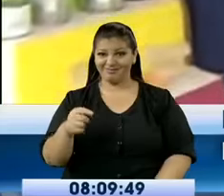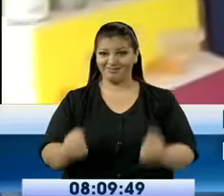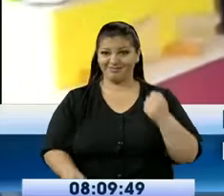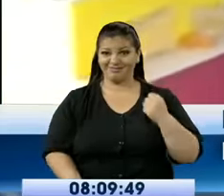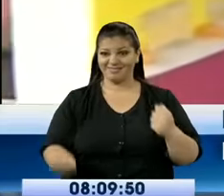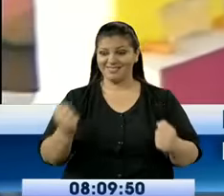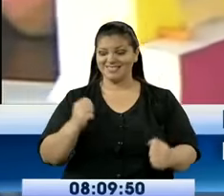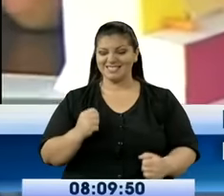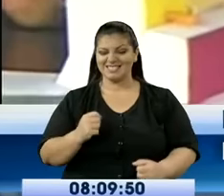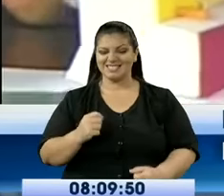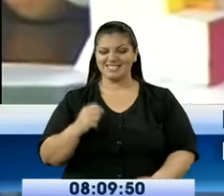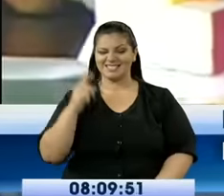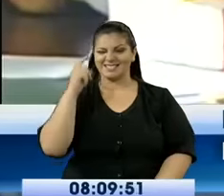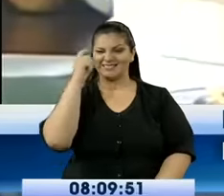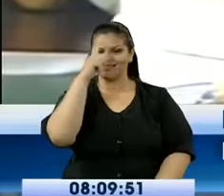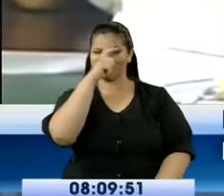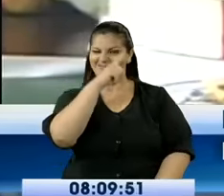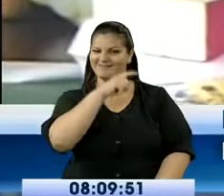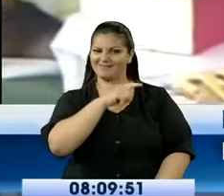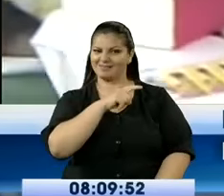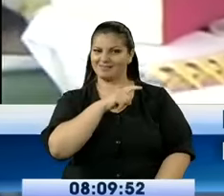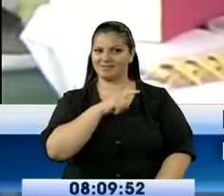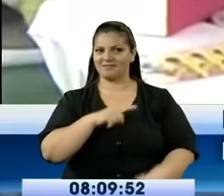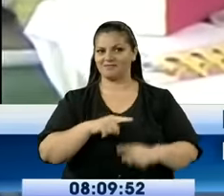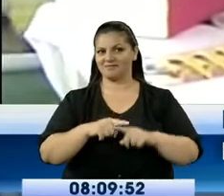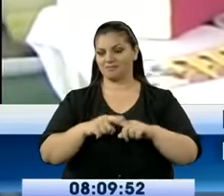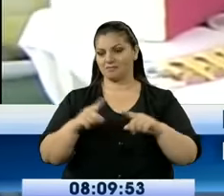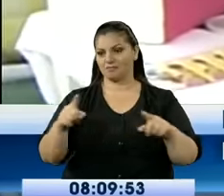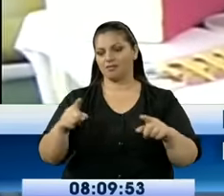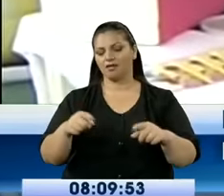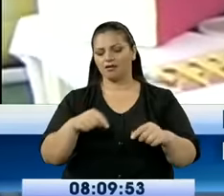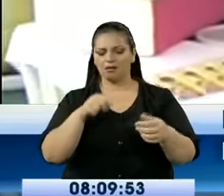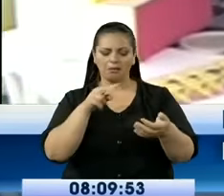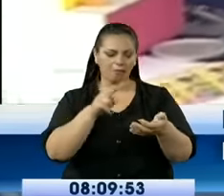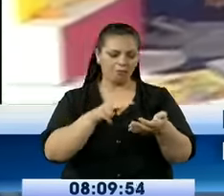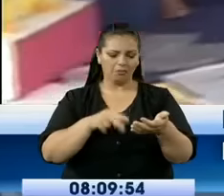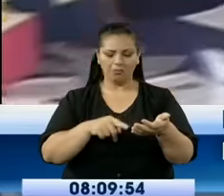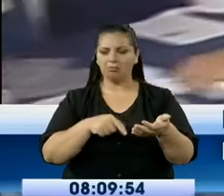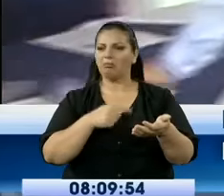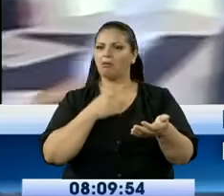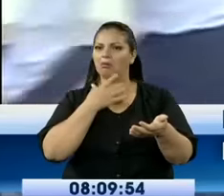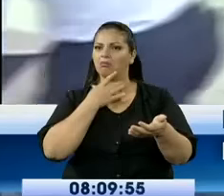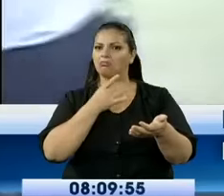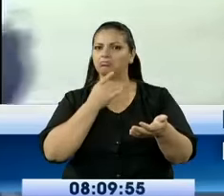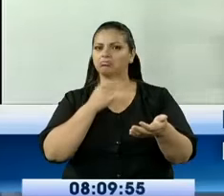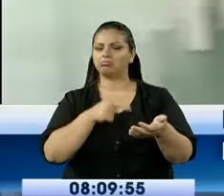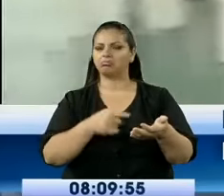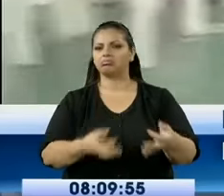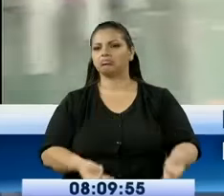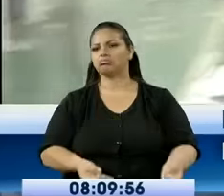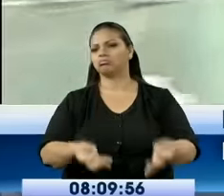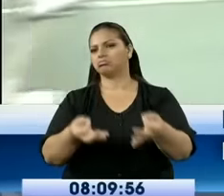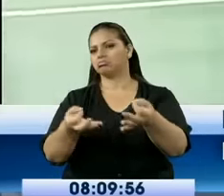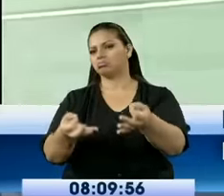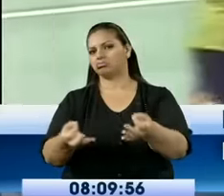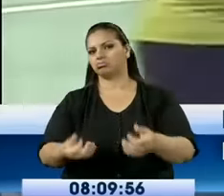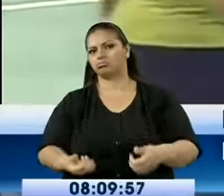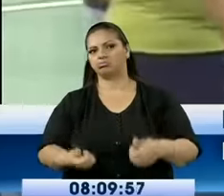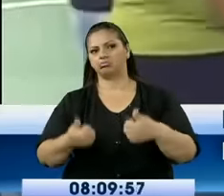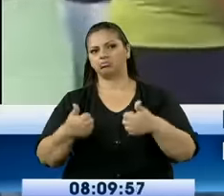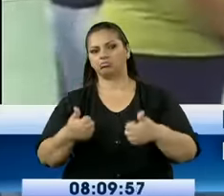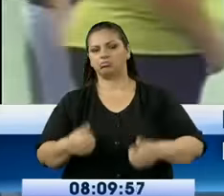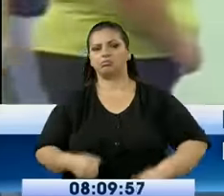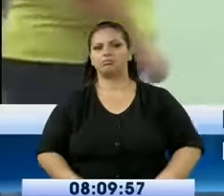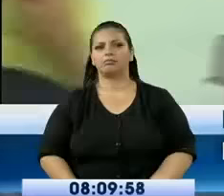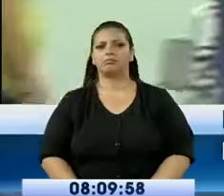lo que me gusta, por ejemplo, es que también se le da a las personas a los pacientes la información de qué